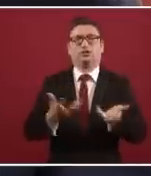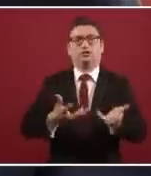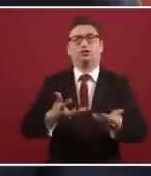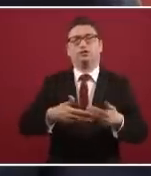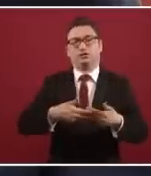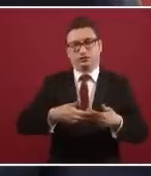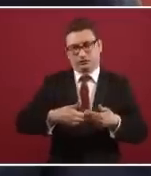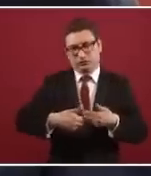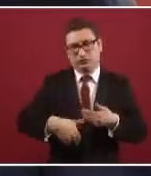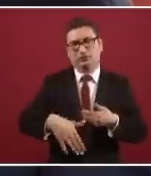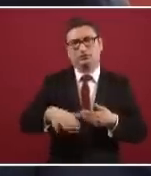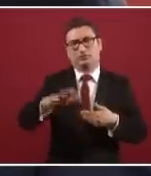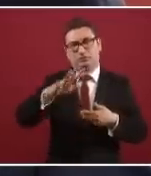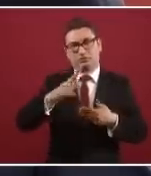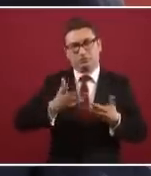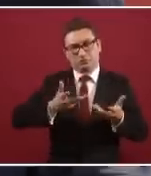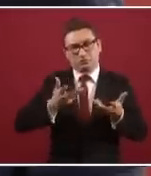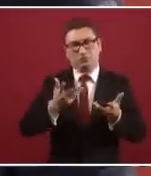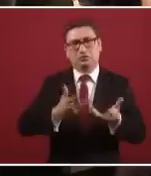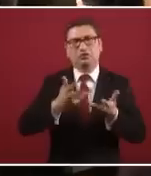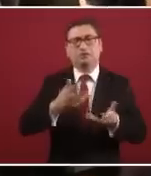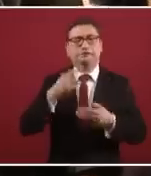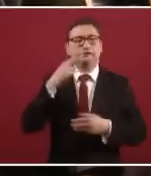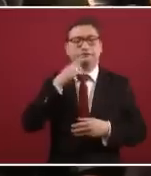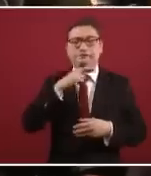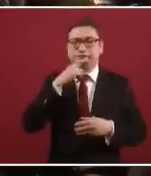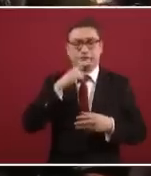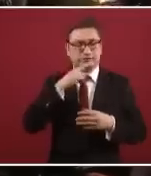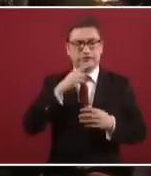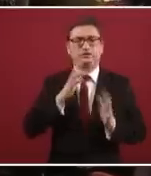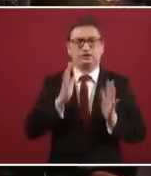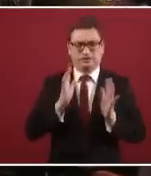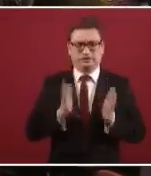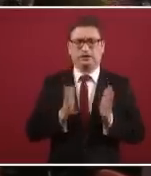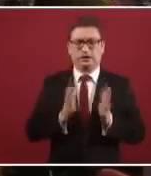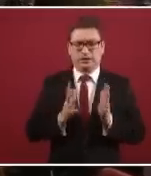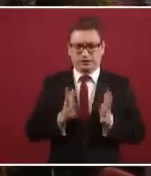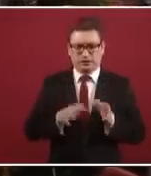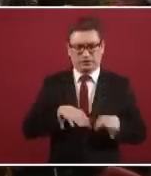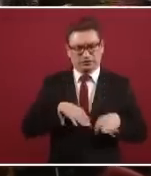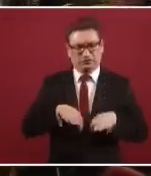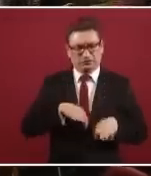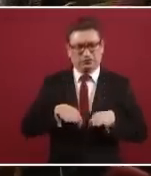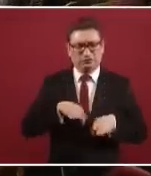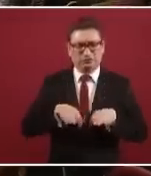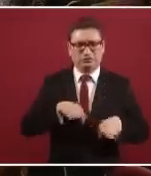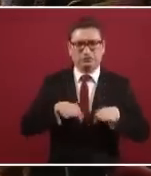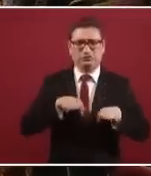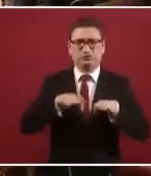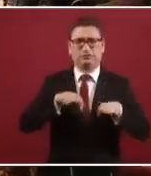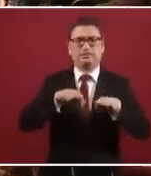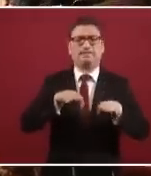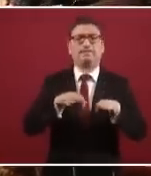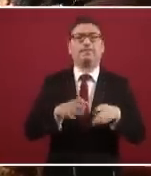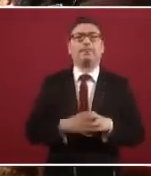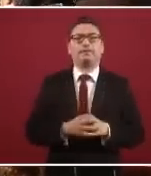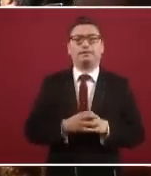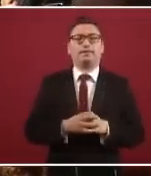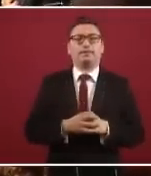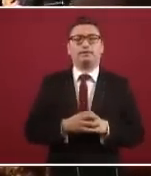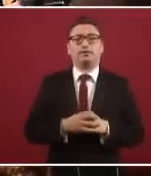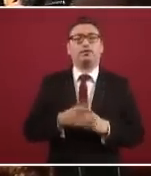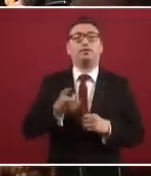a aplicar de inmediato. Ya estamos trabajando, que no falten